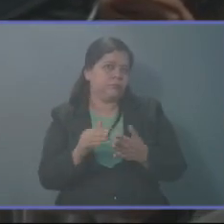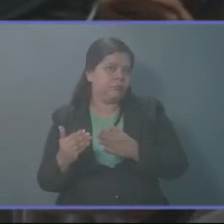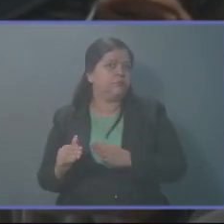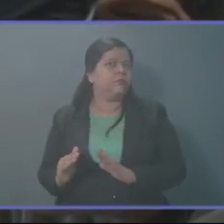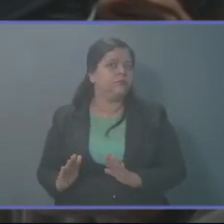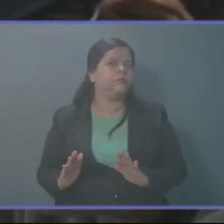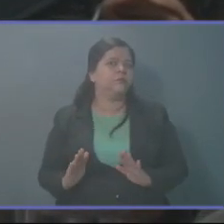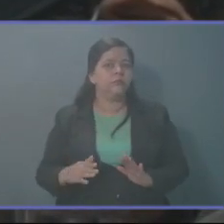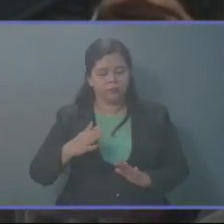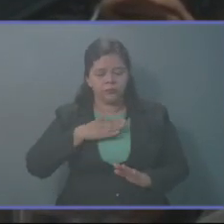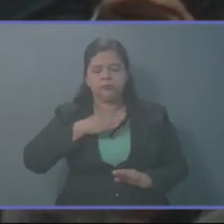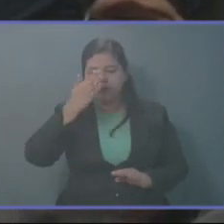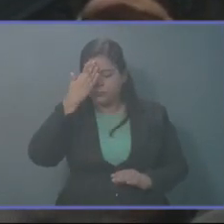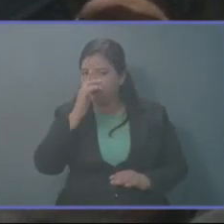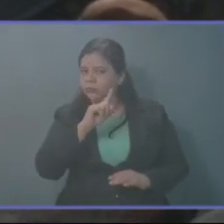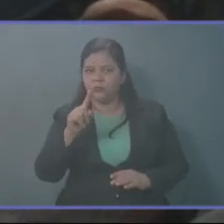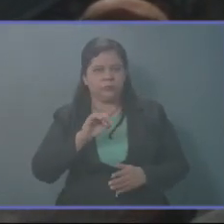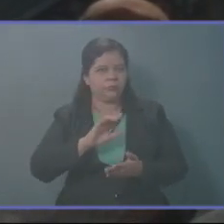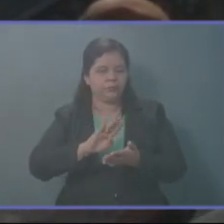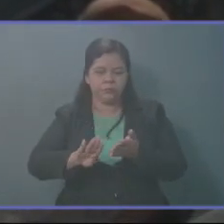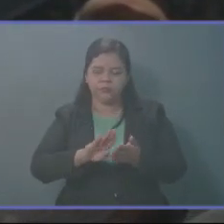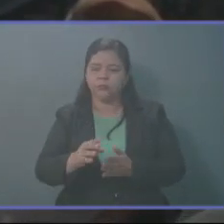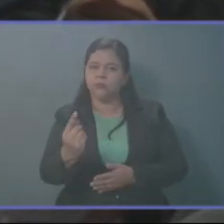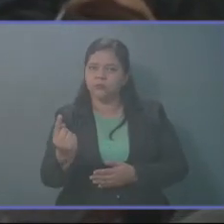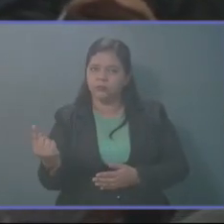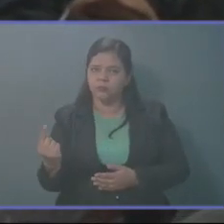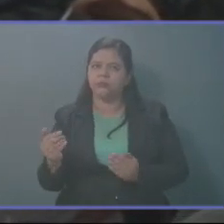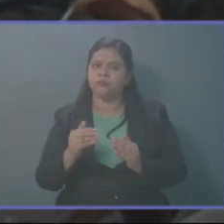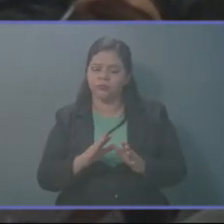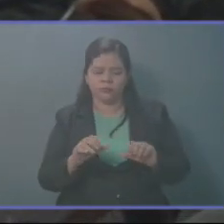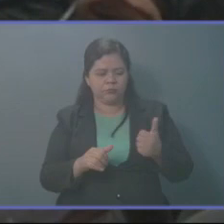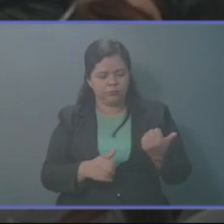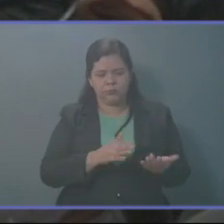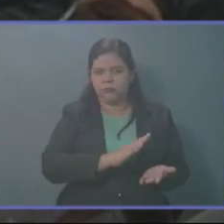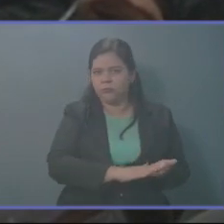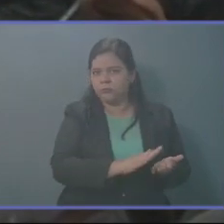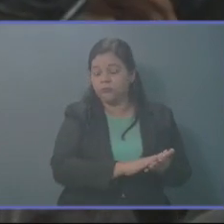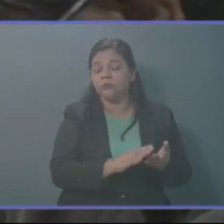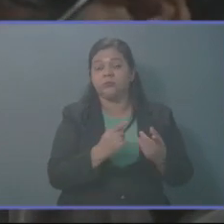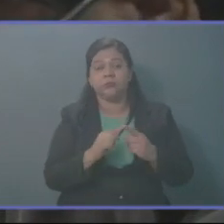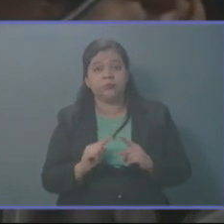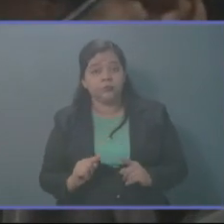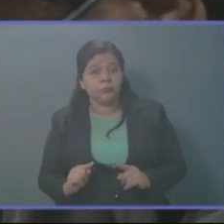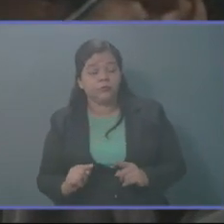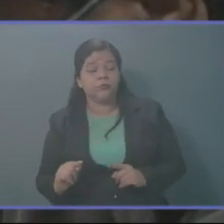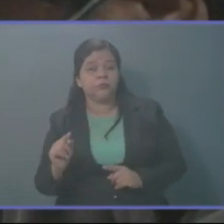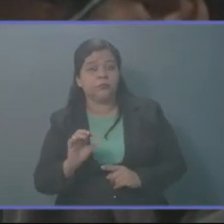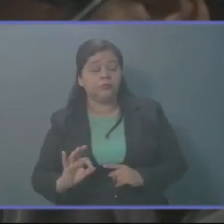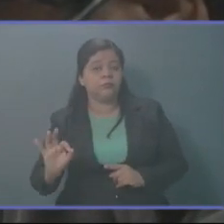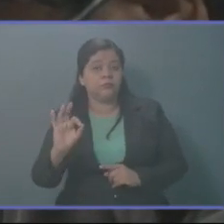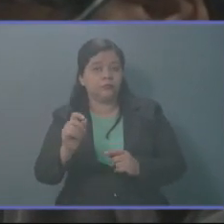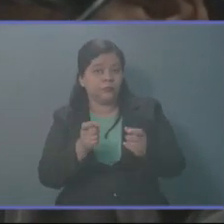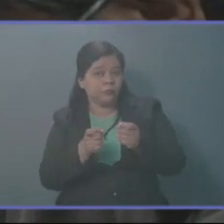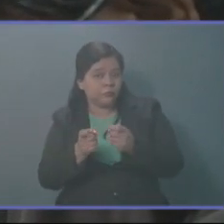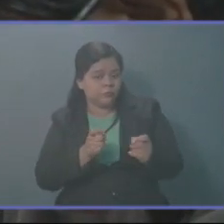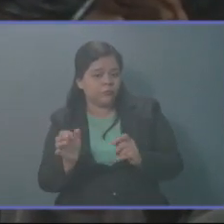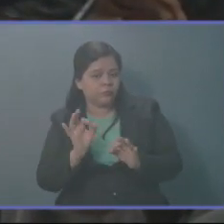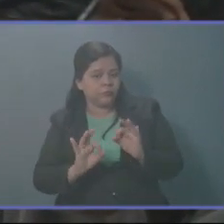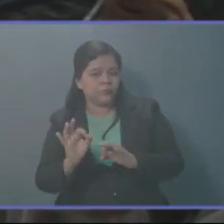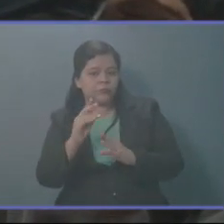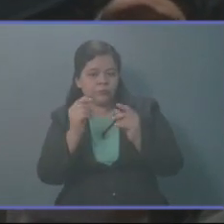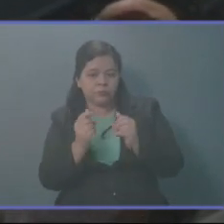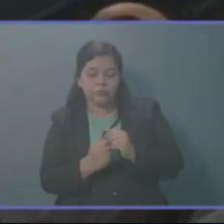tampoco es solamente para salarios, sino que para otros gastos, pero que se haga un uso eficiente de los recursos y un